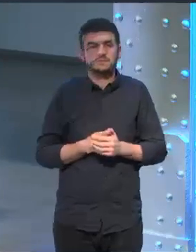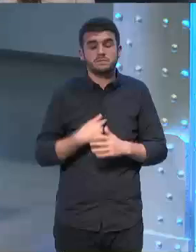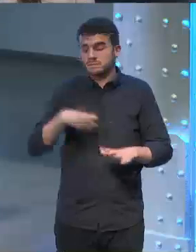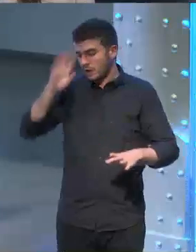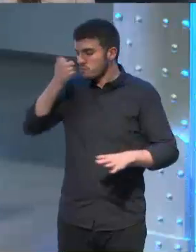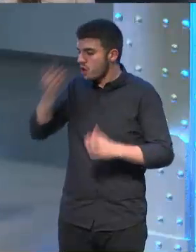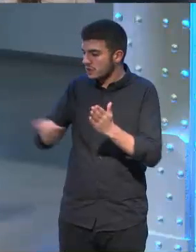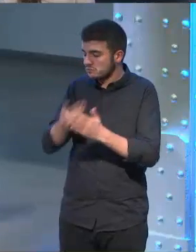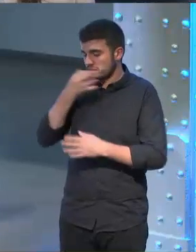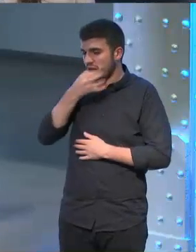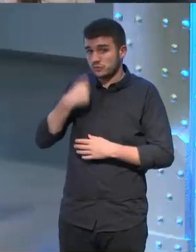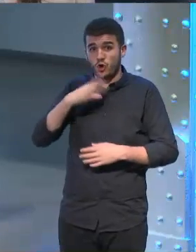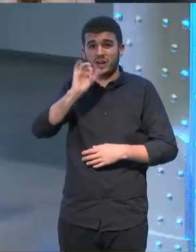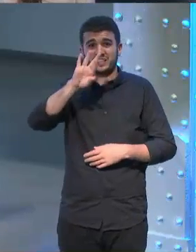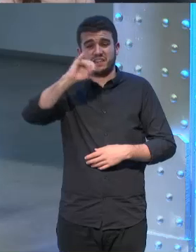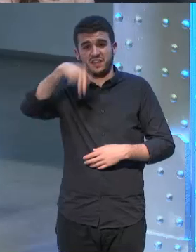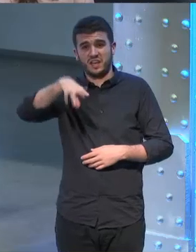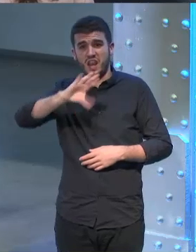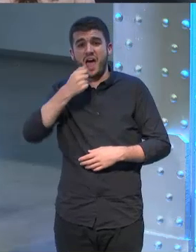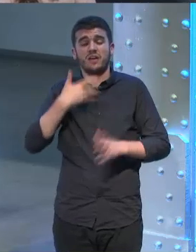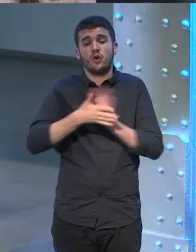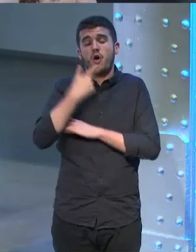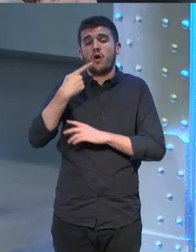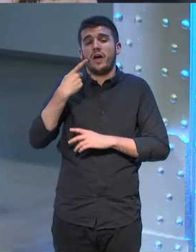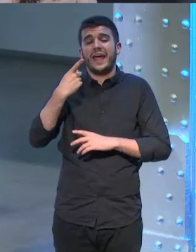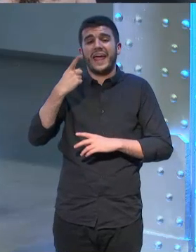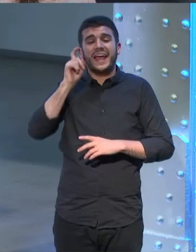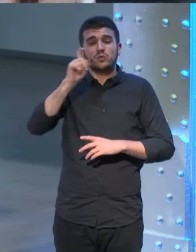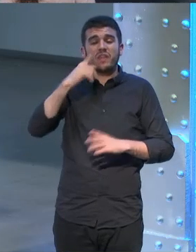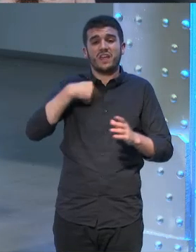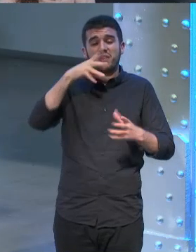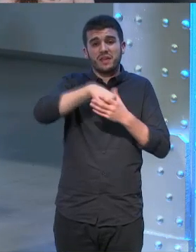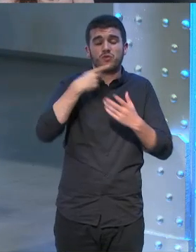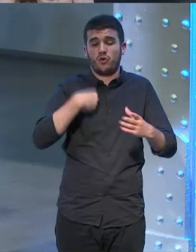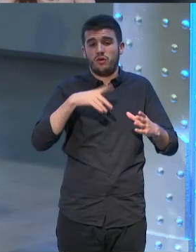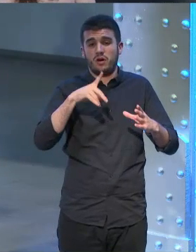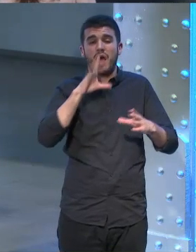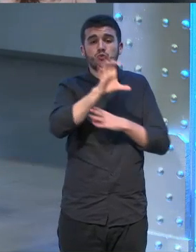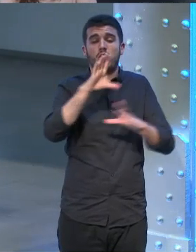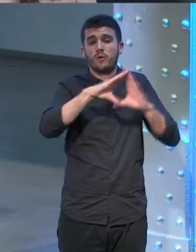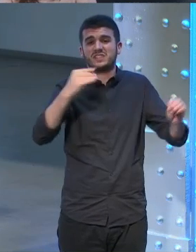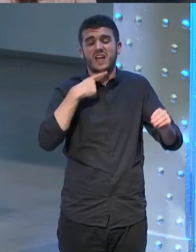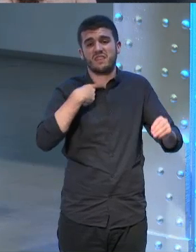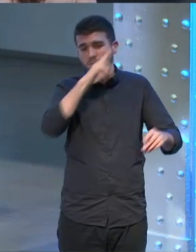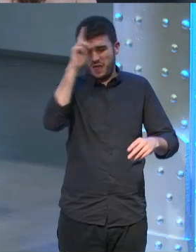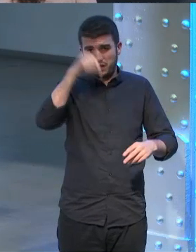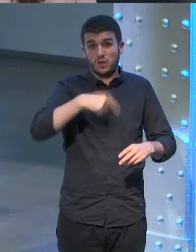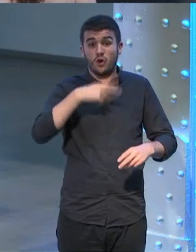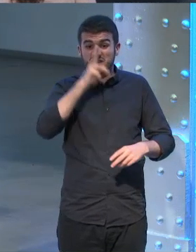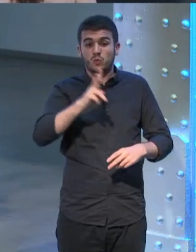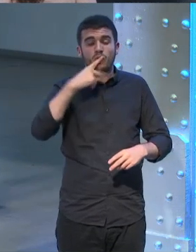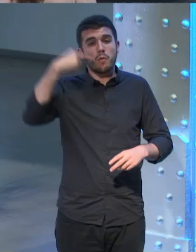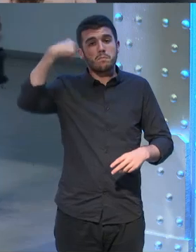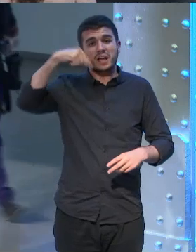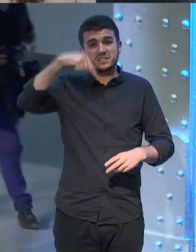Bueno, buenas tardes. Yo soy Cristina Crespo, soy estudiante de Ingeniería en la Universidad Politécnica de Madrid. Y bueno, estoy en mi segundo año de